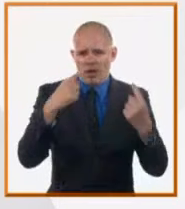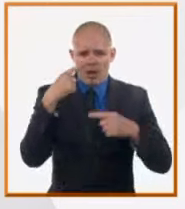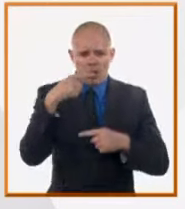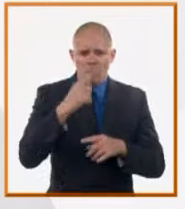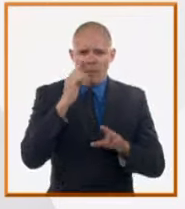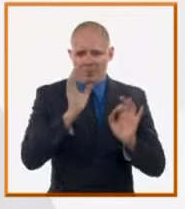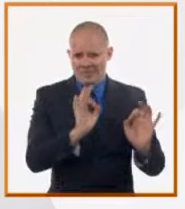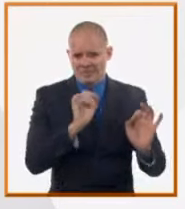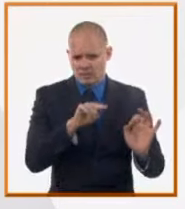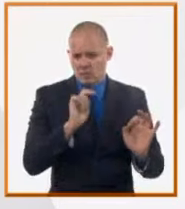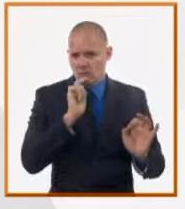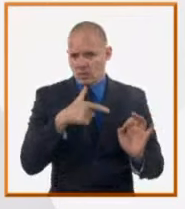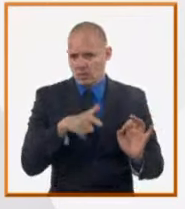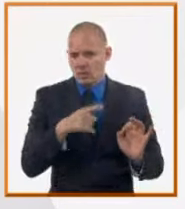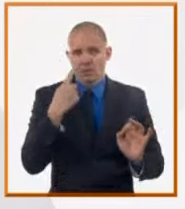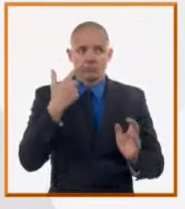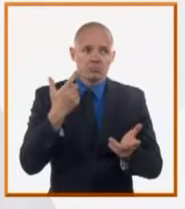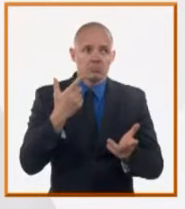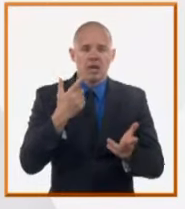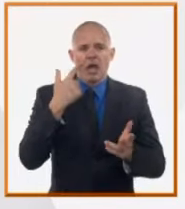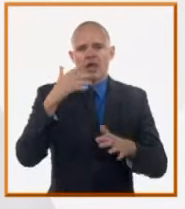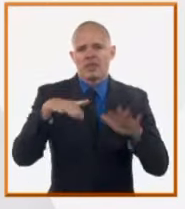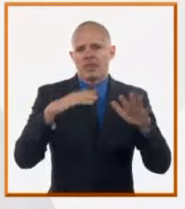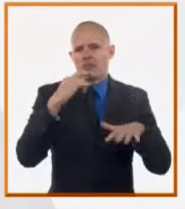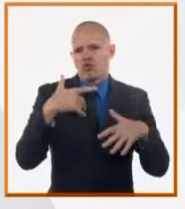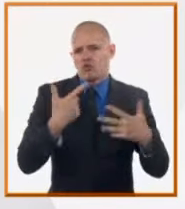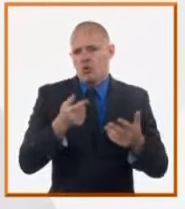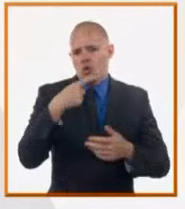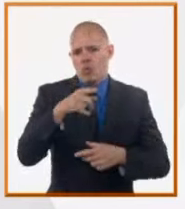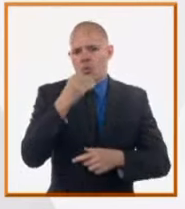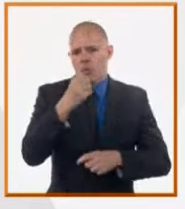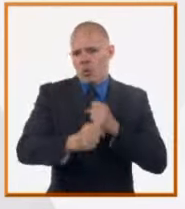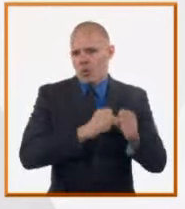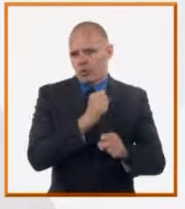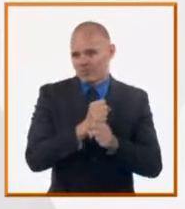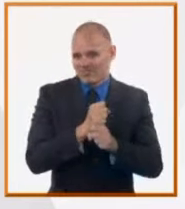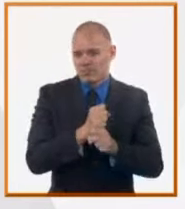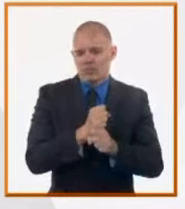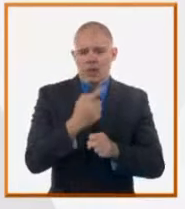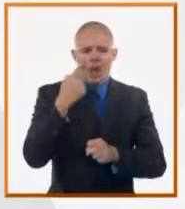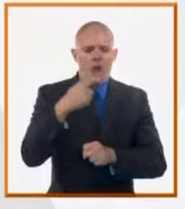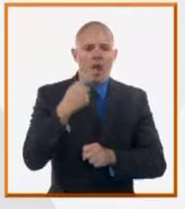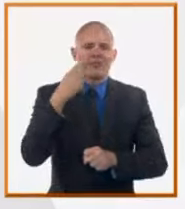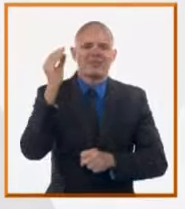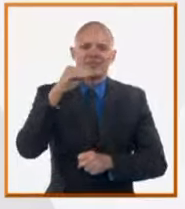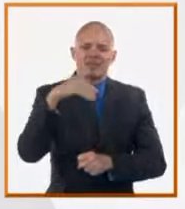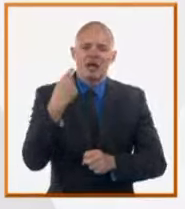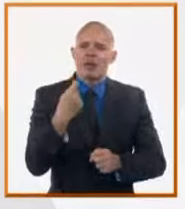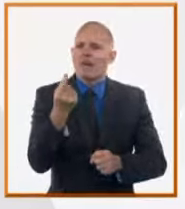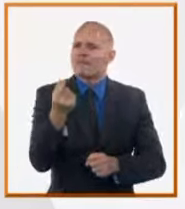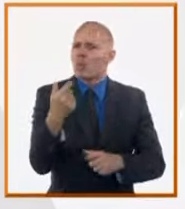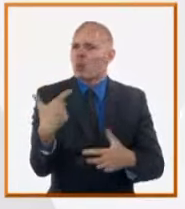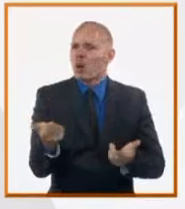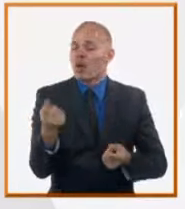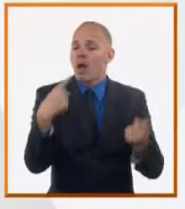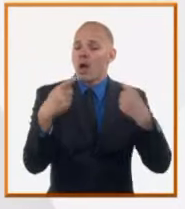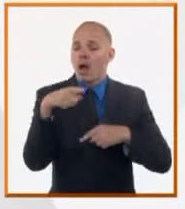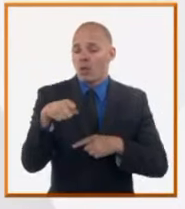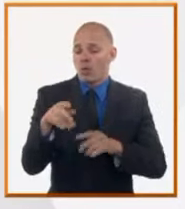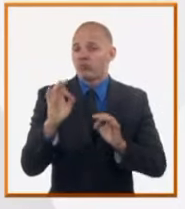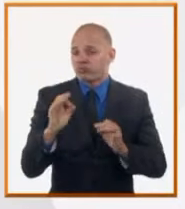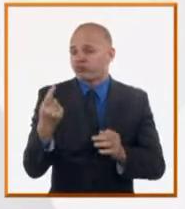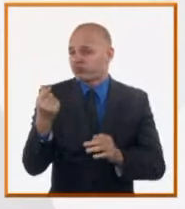también se regula la la gasolina especial b100 que tendría el litro 1.5 y el precio